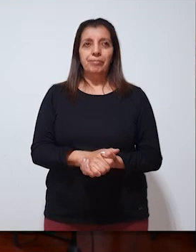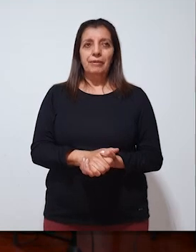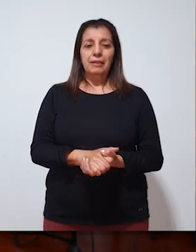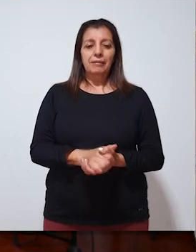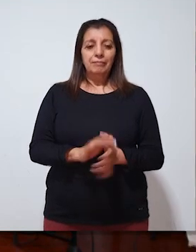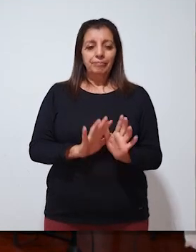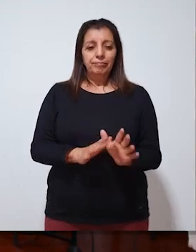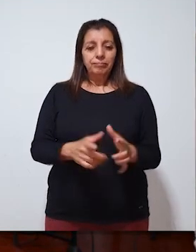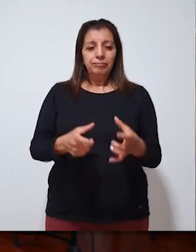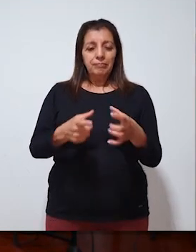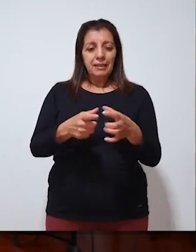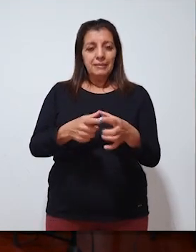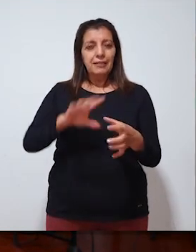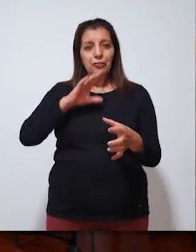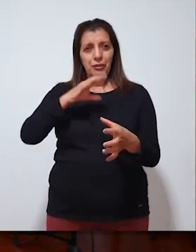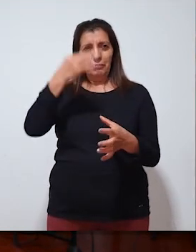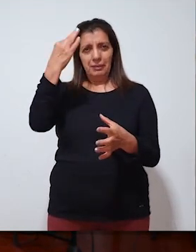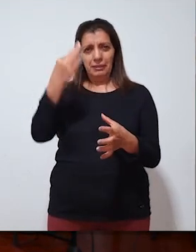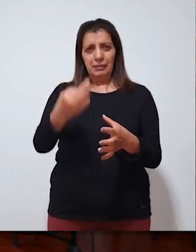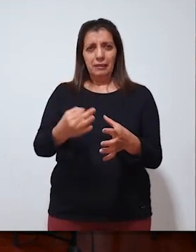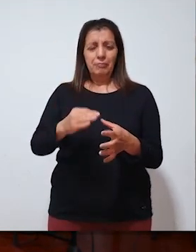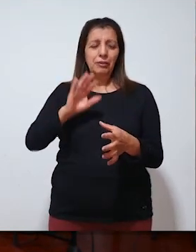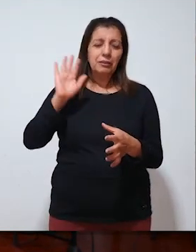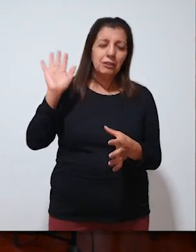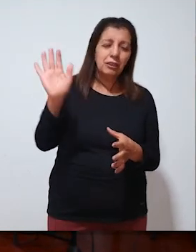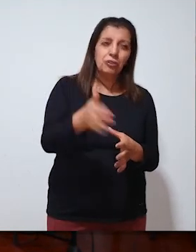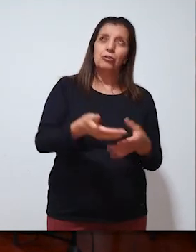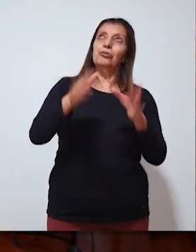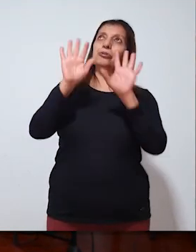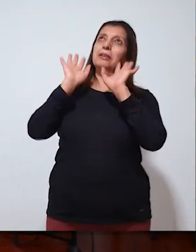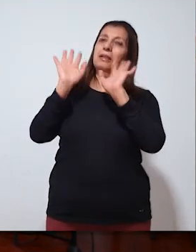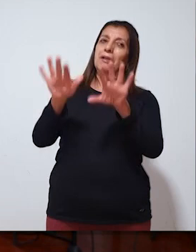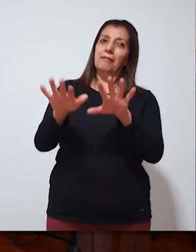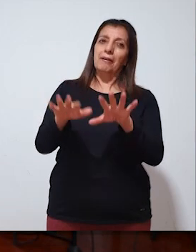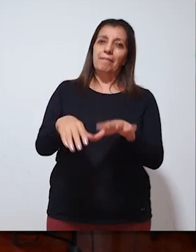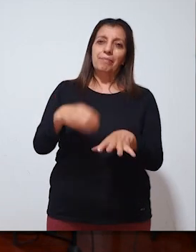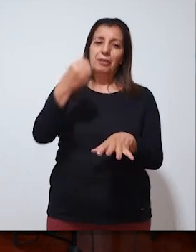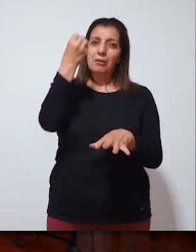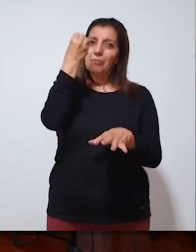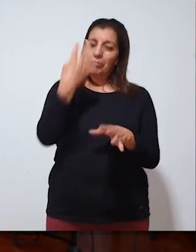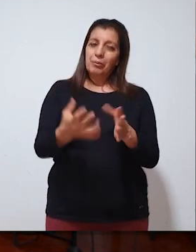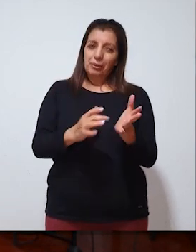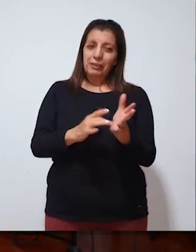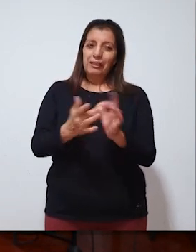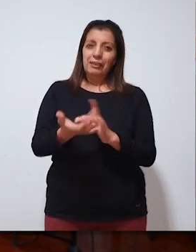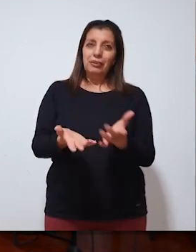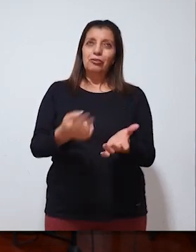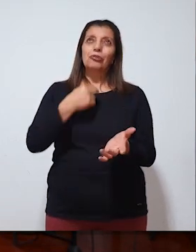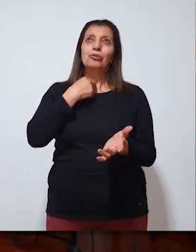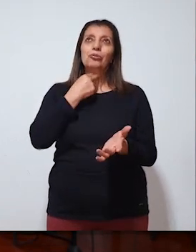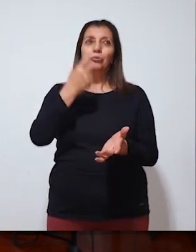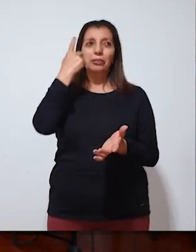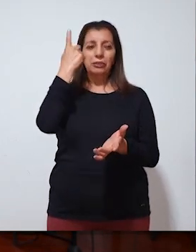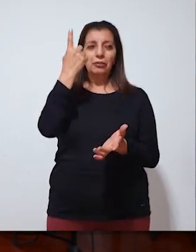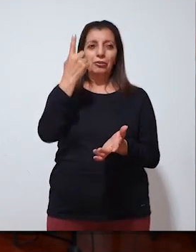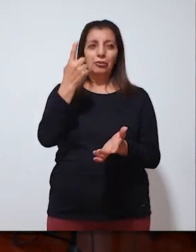Santo eres en verdad, Padre, y con razón te alaban todas tus criaturas, ya que por Jesucristo, tu Hijo, Señor nuestro,